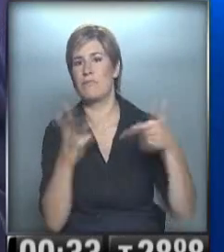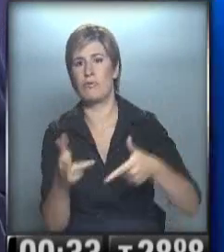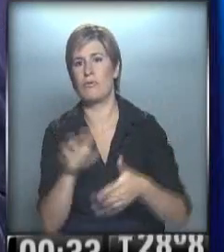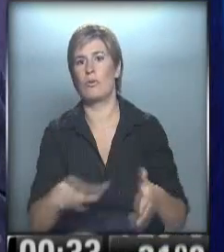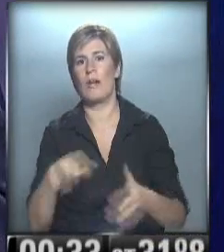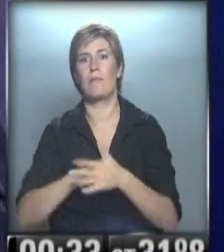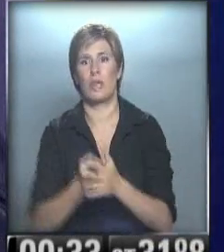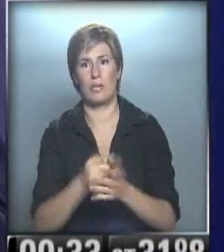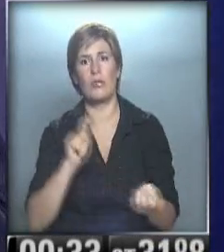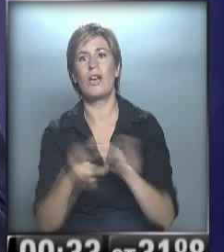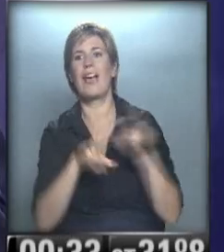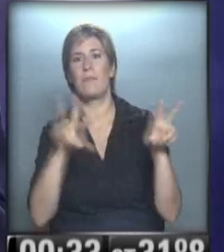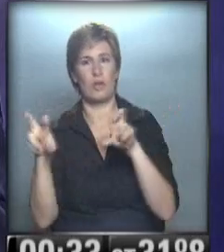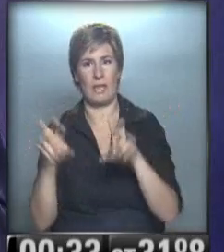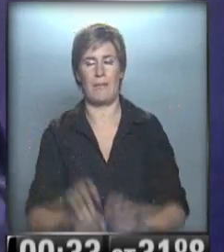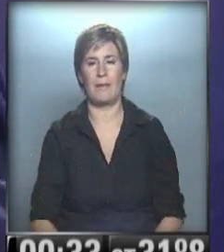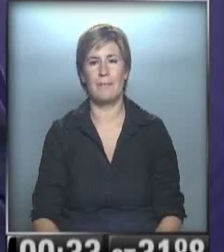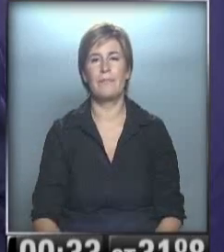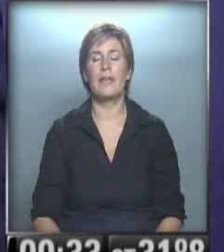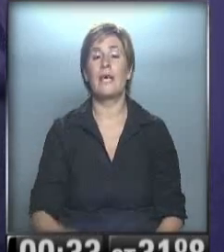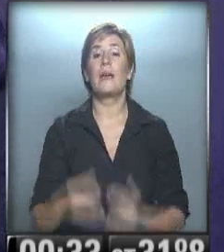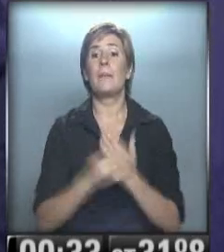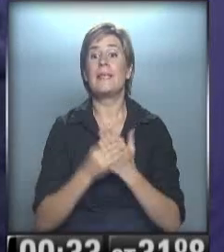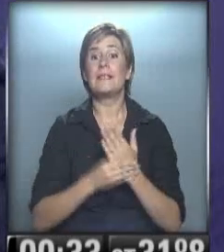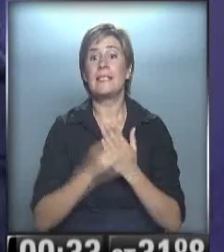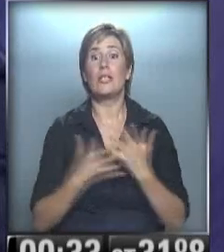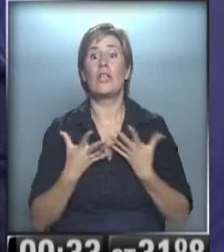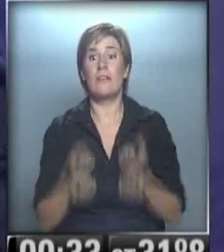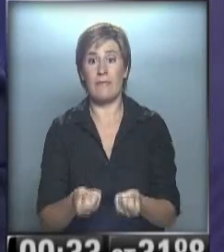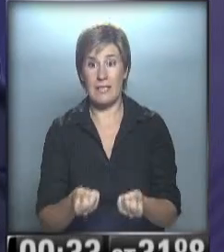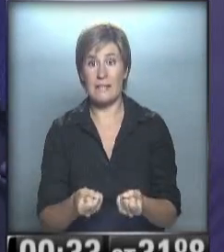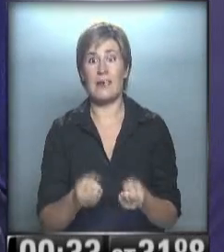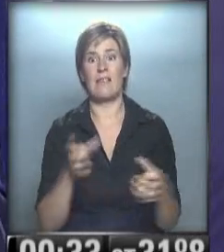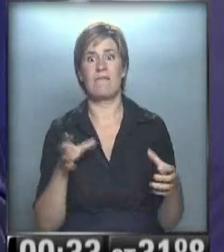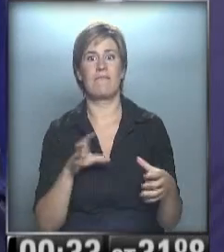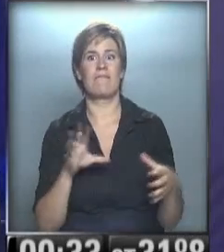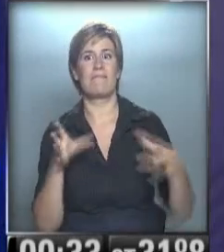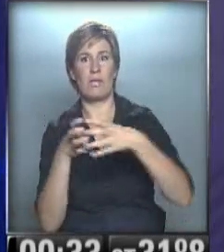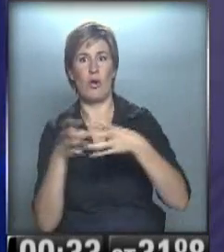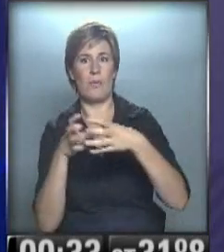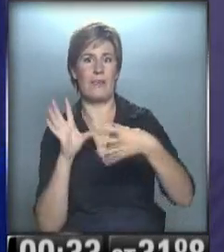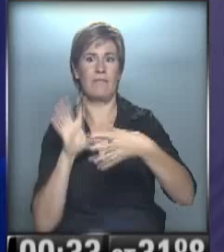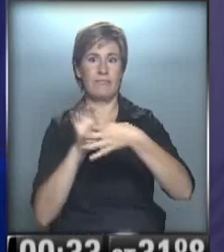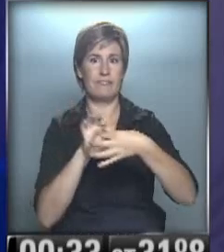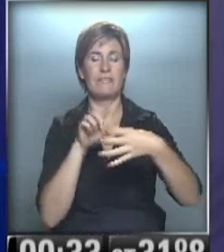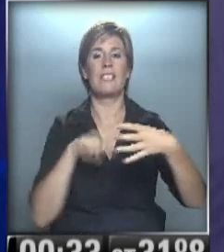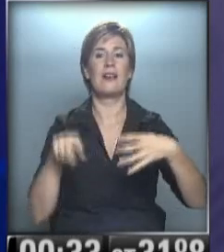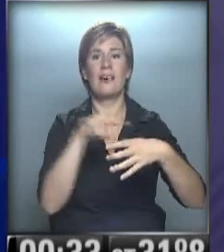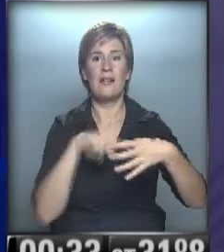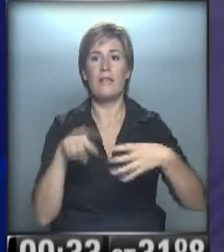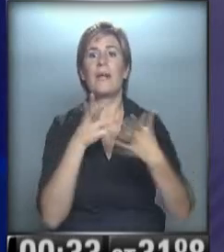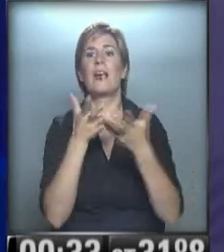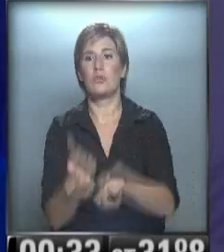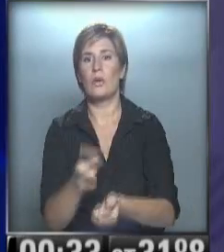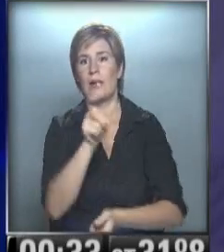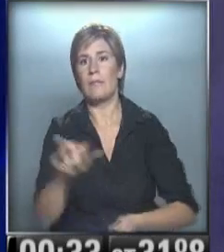cambiar de tema porque el Ministerio de Defensa es parte del comité creado para, obviamente, tratar de asistir a todos los damnificados